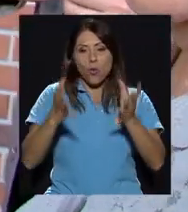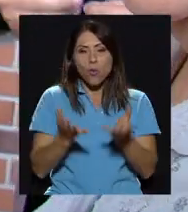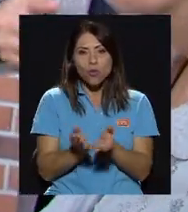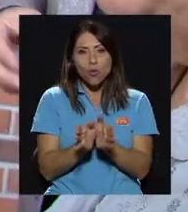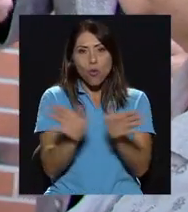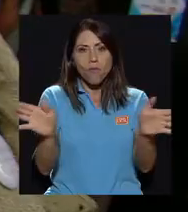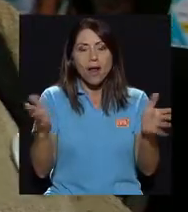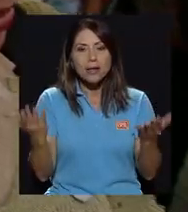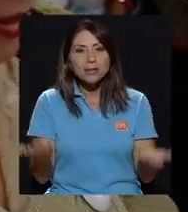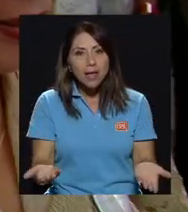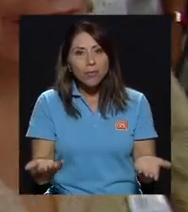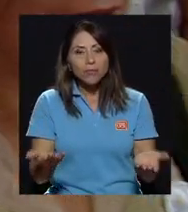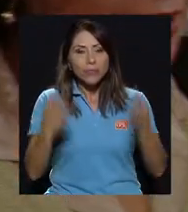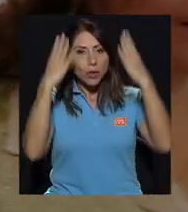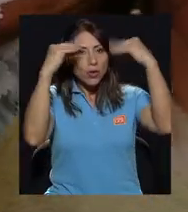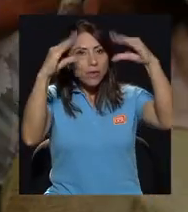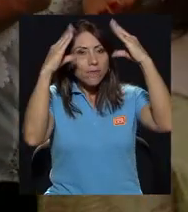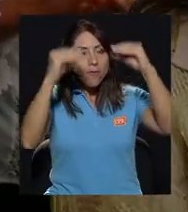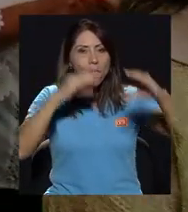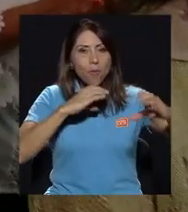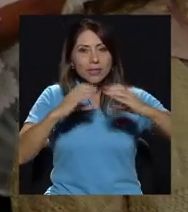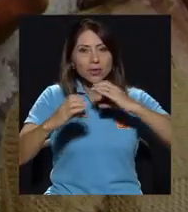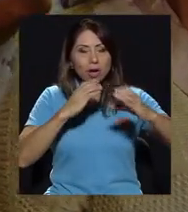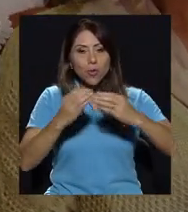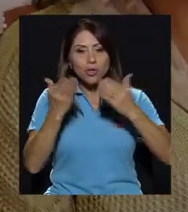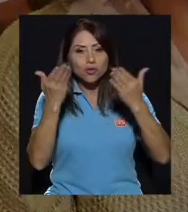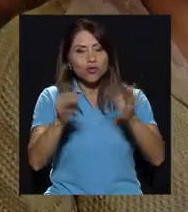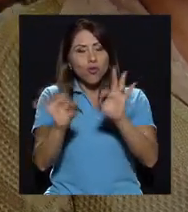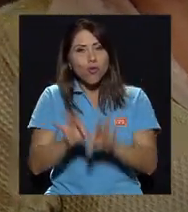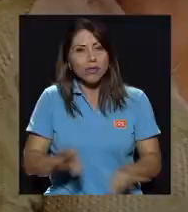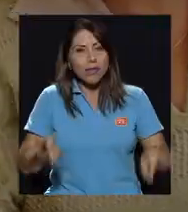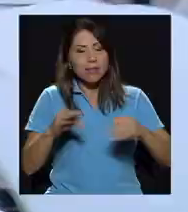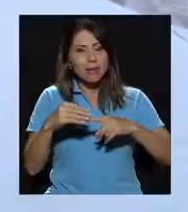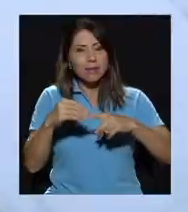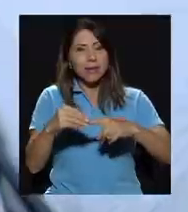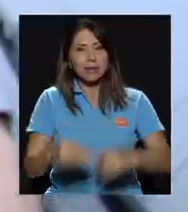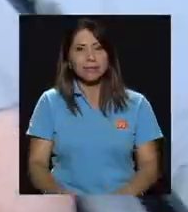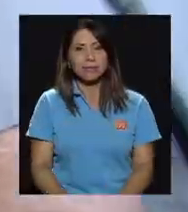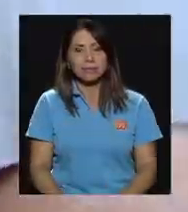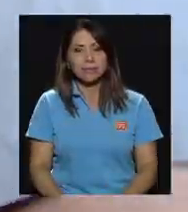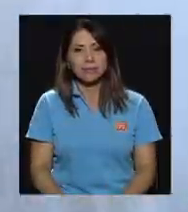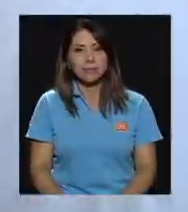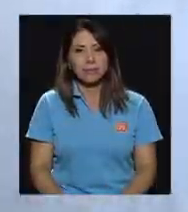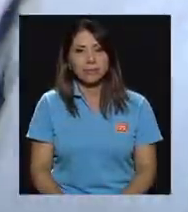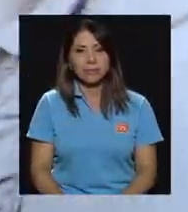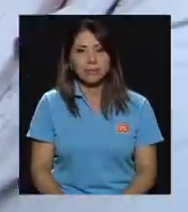un mundo globalizado, donde la información y la comunicación son determinantes.